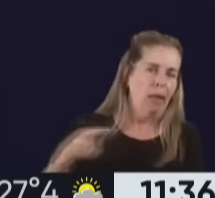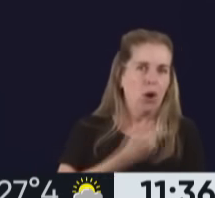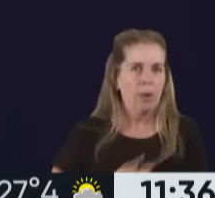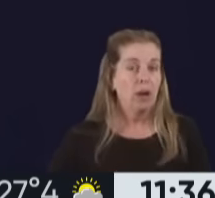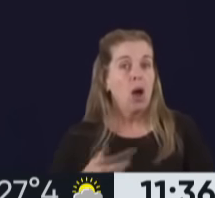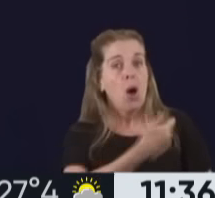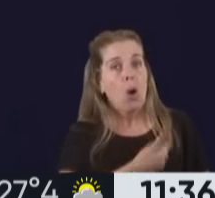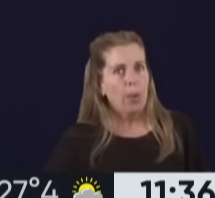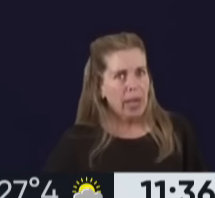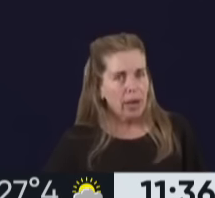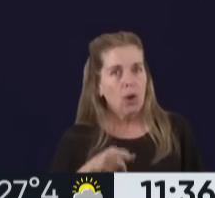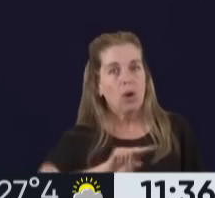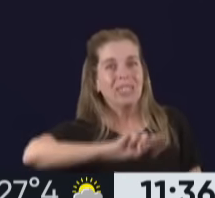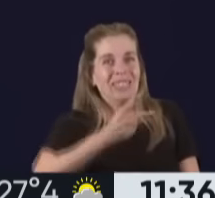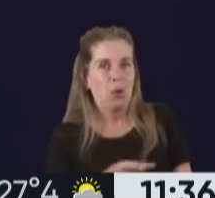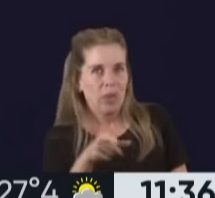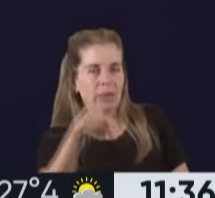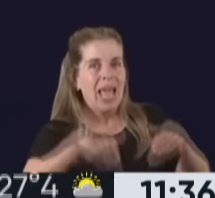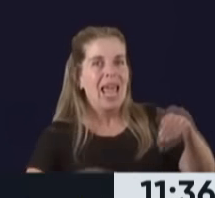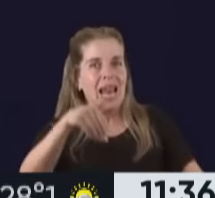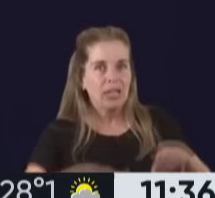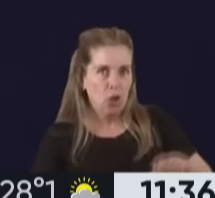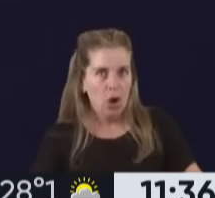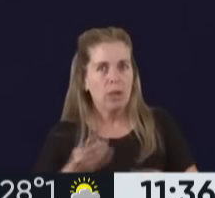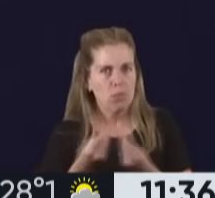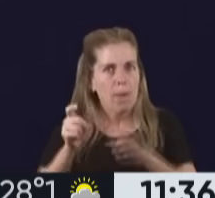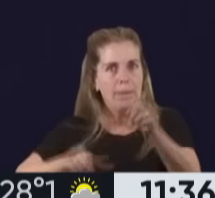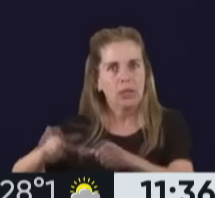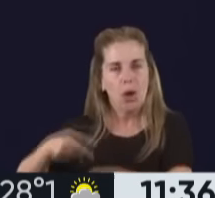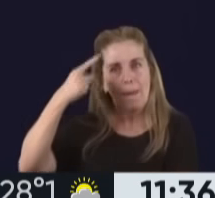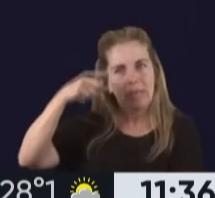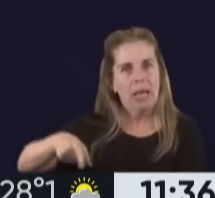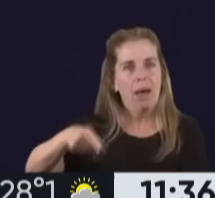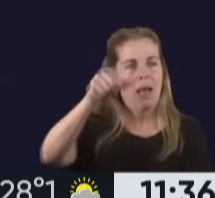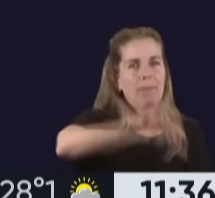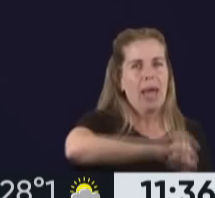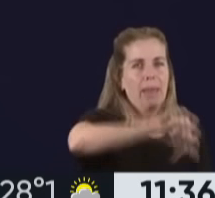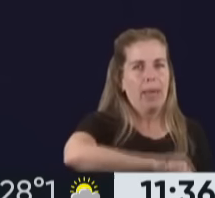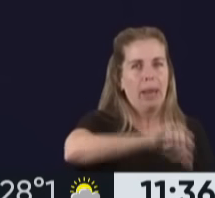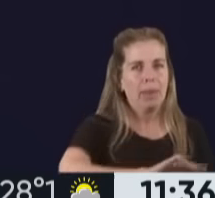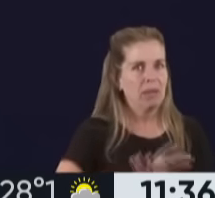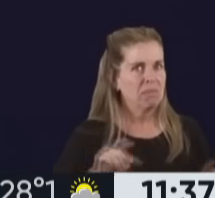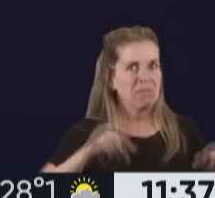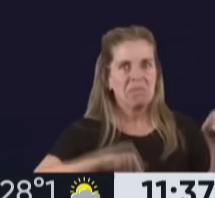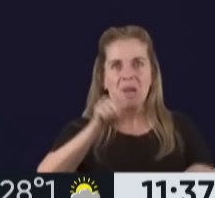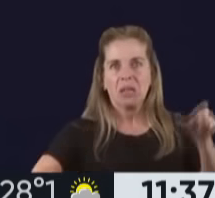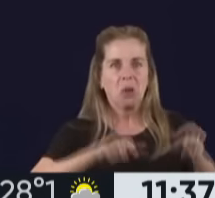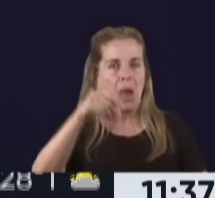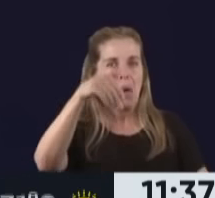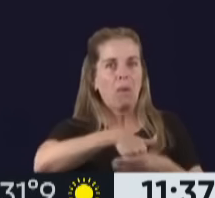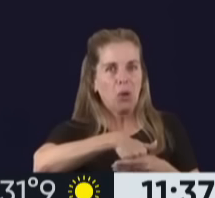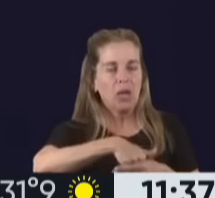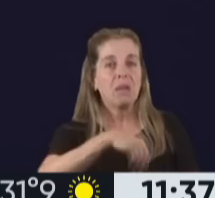revalidar su gestión en las urnas y pese a todos los embates de aquellos que querían mantener el status quo, el apoyo de la ciudadanía fue contundente.